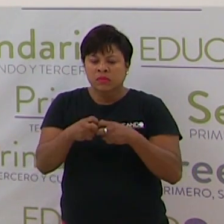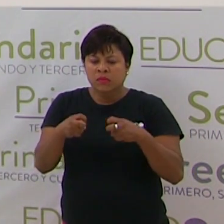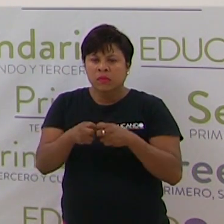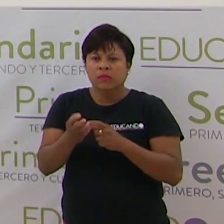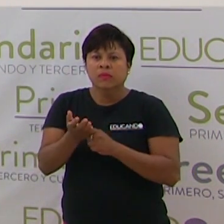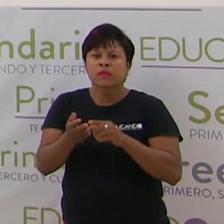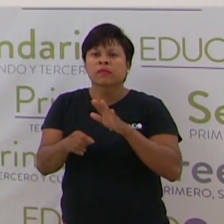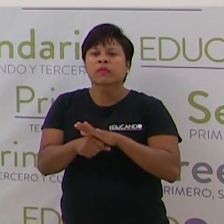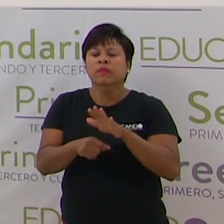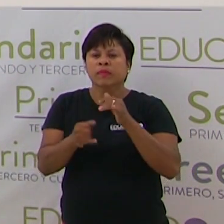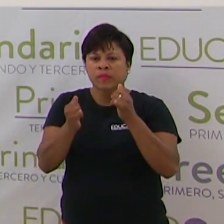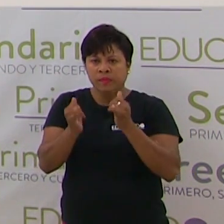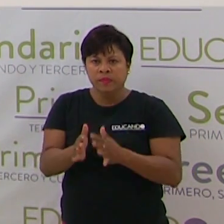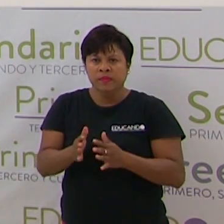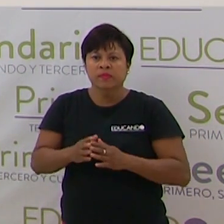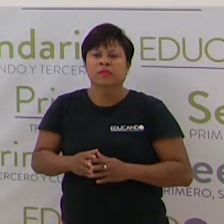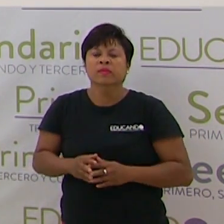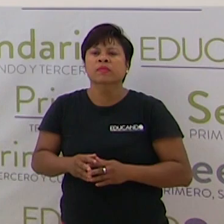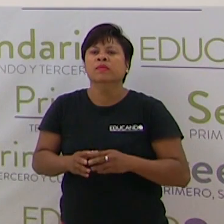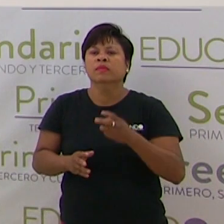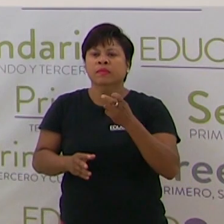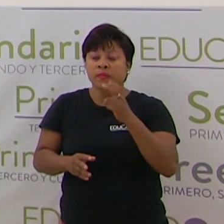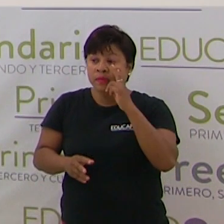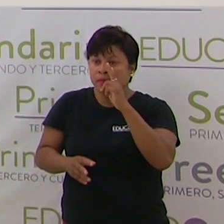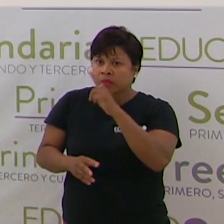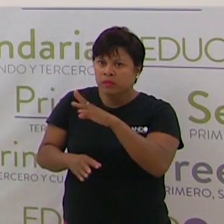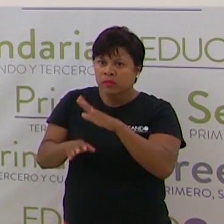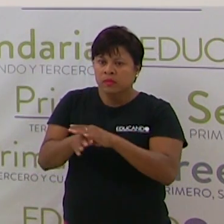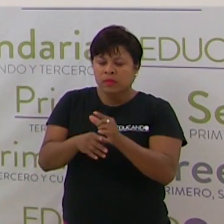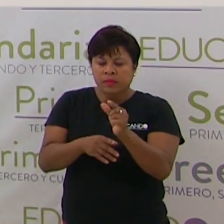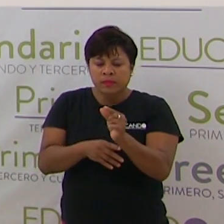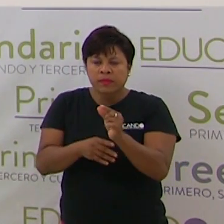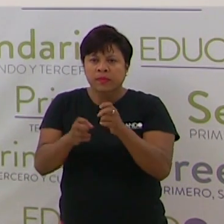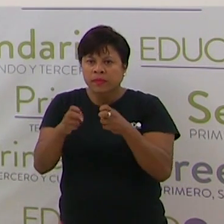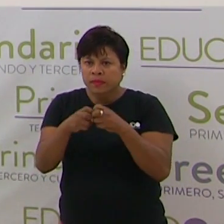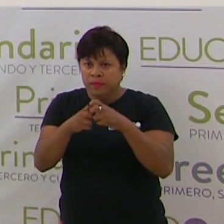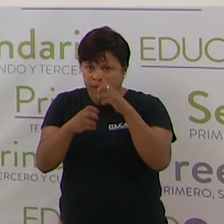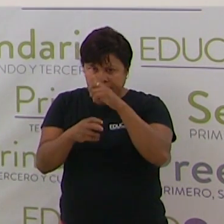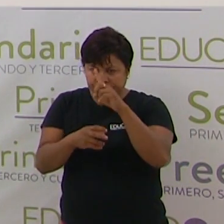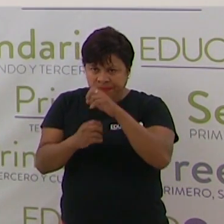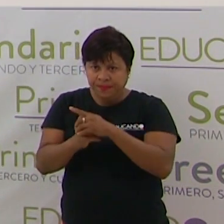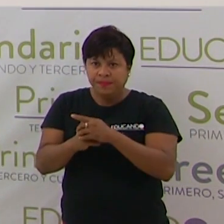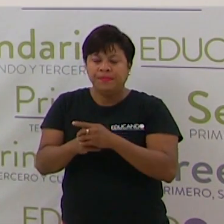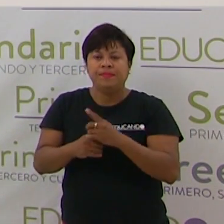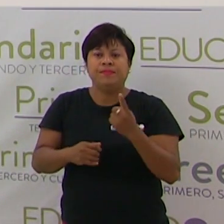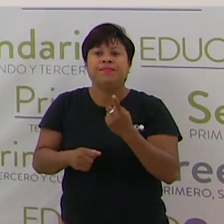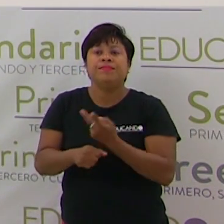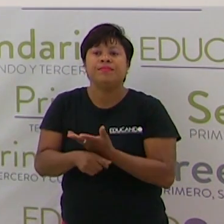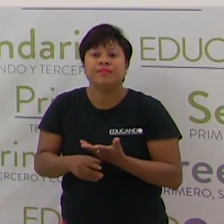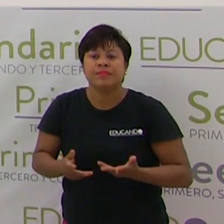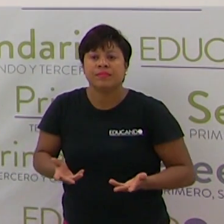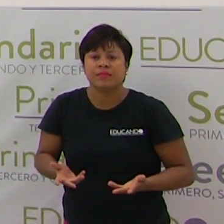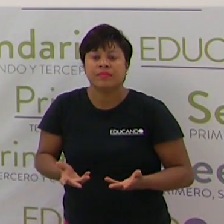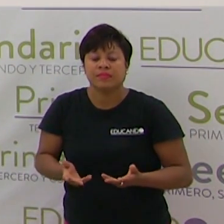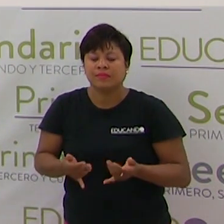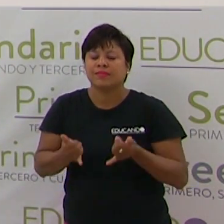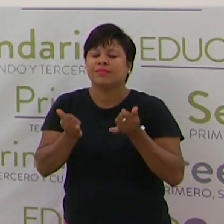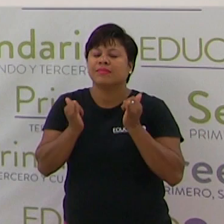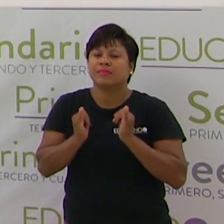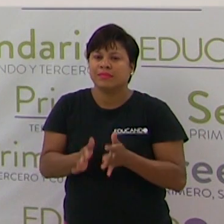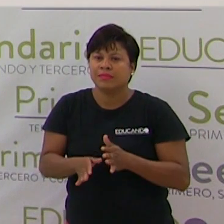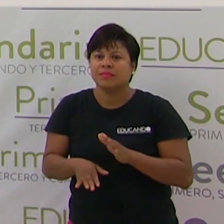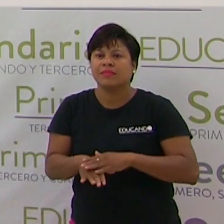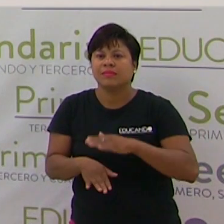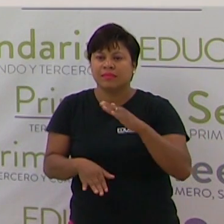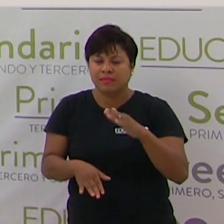pesa más? A pesar de que se viera más chiquita la goma, ¿qué pasa con ella? Pesa más que